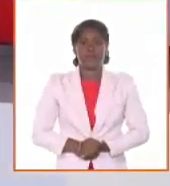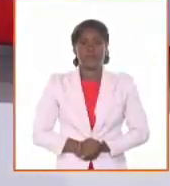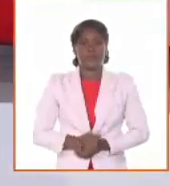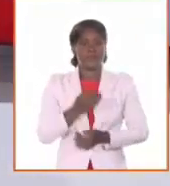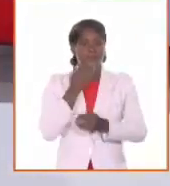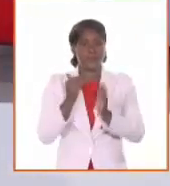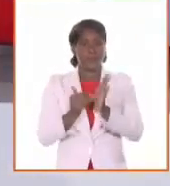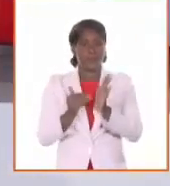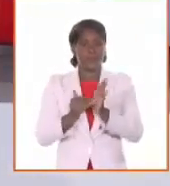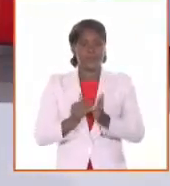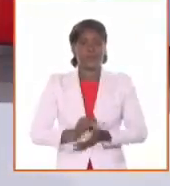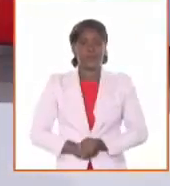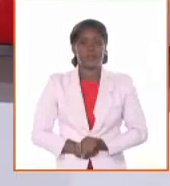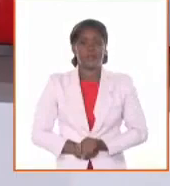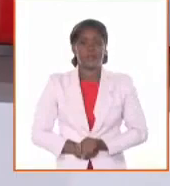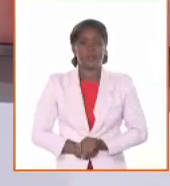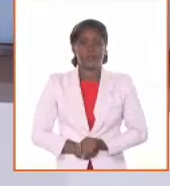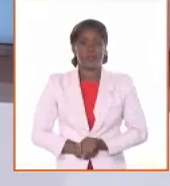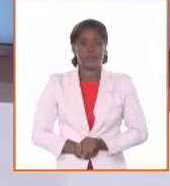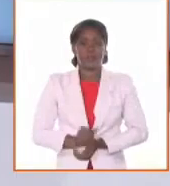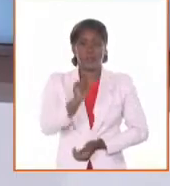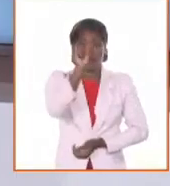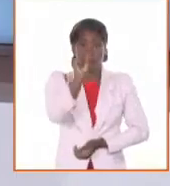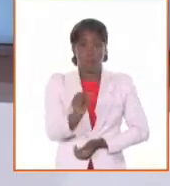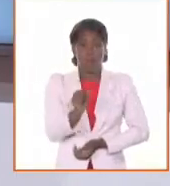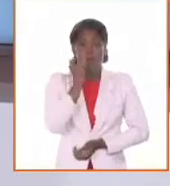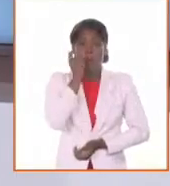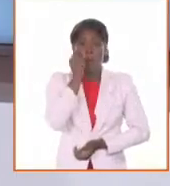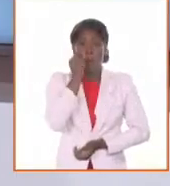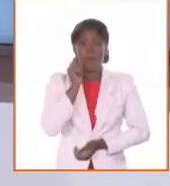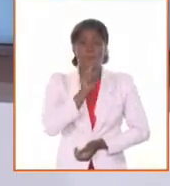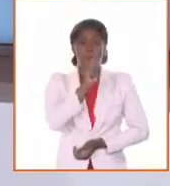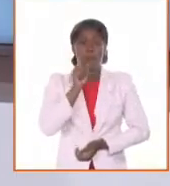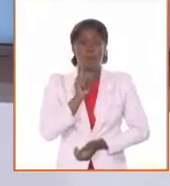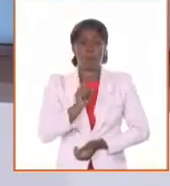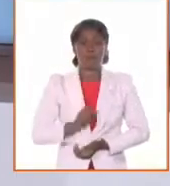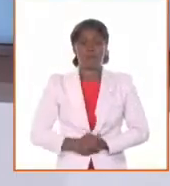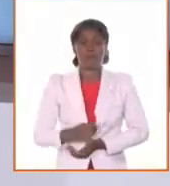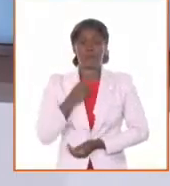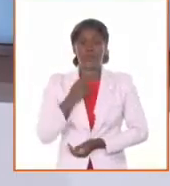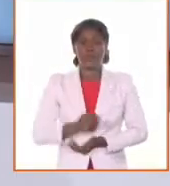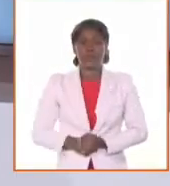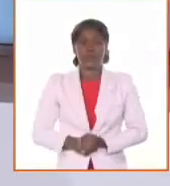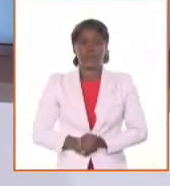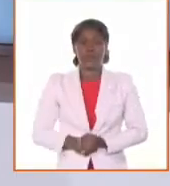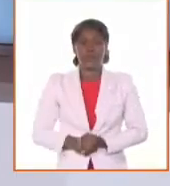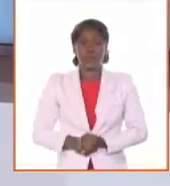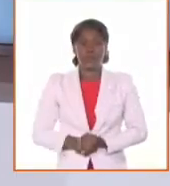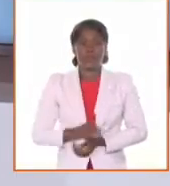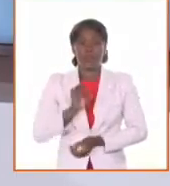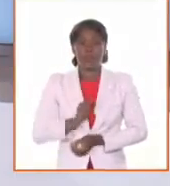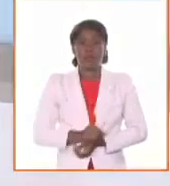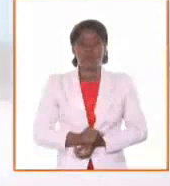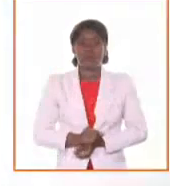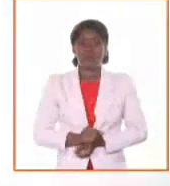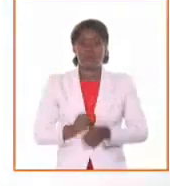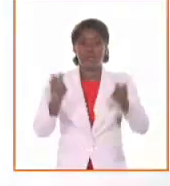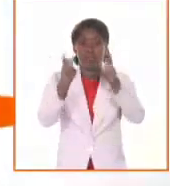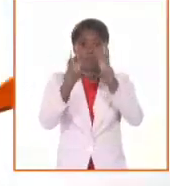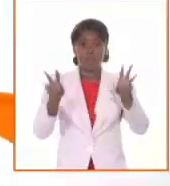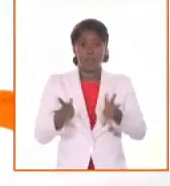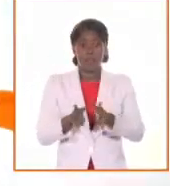bueno la inquietud ahora es de Pedro Pablo González y dice si en la página del Ministerio de Justicia habla de la página web